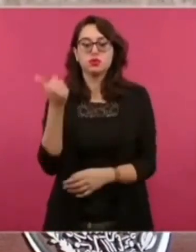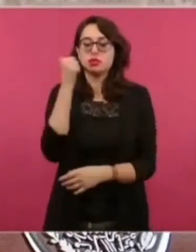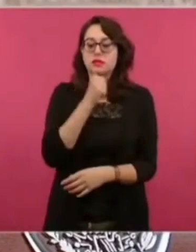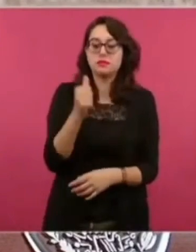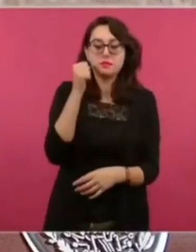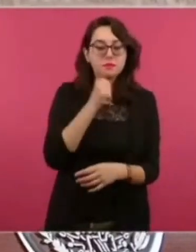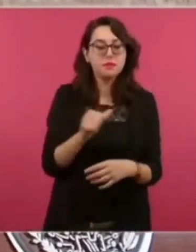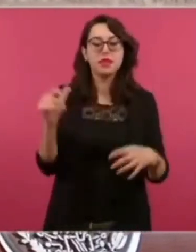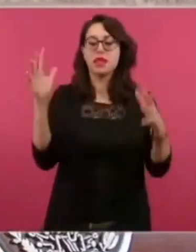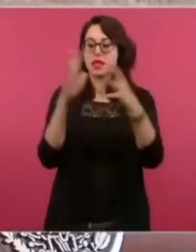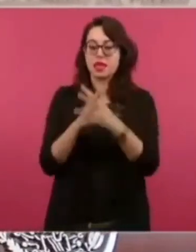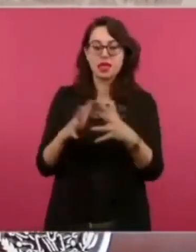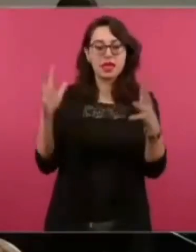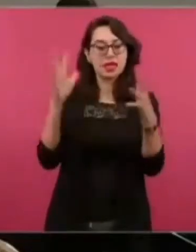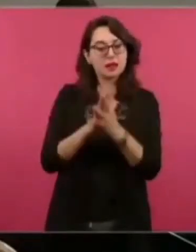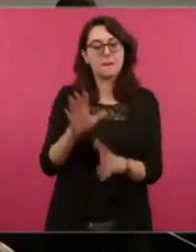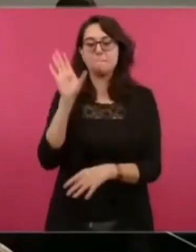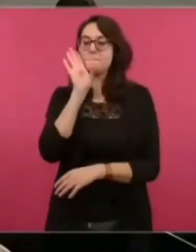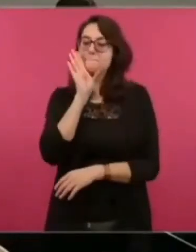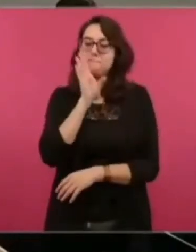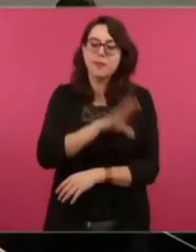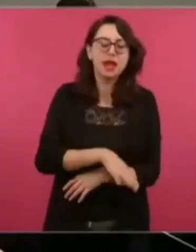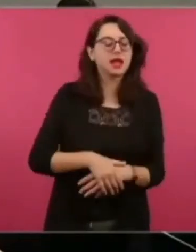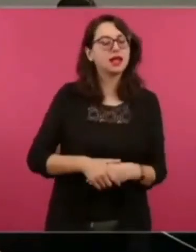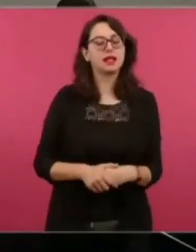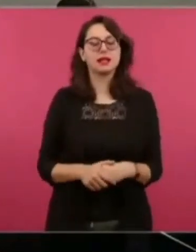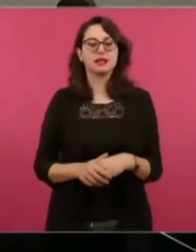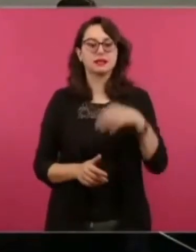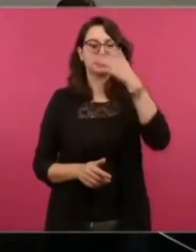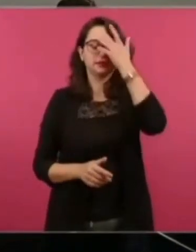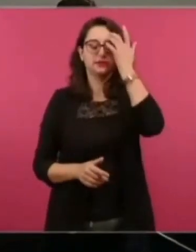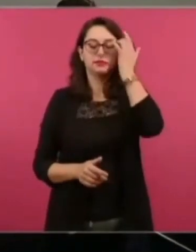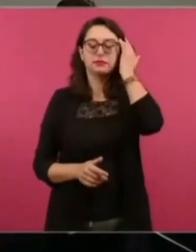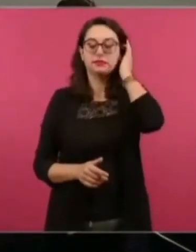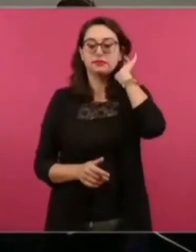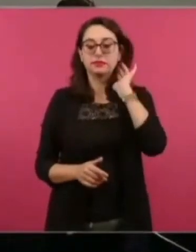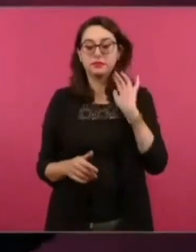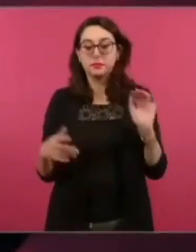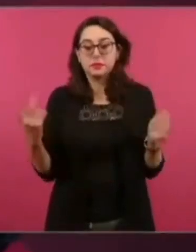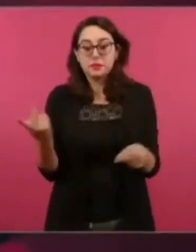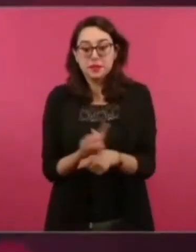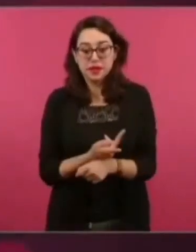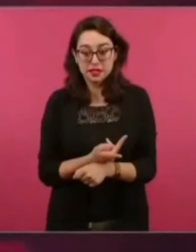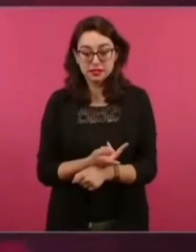las guerras son irracionales. Entonces,